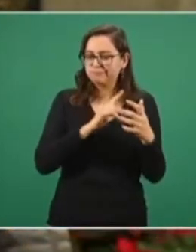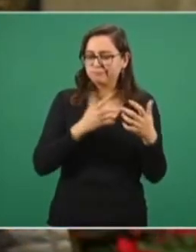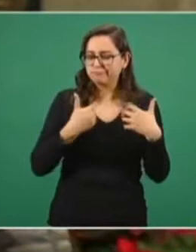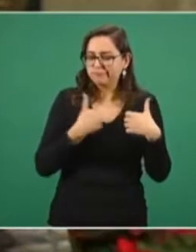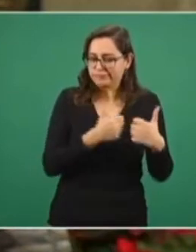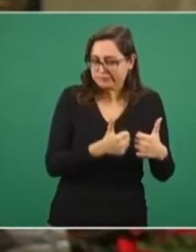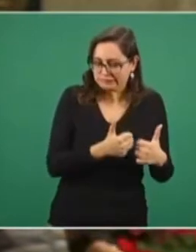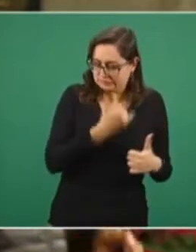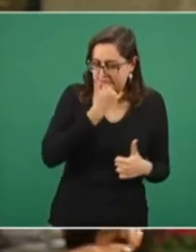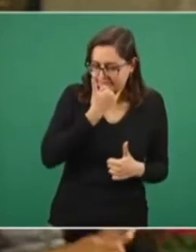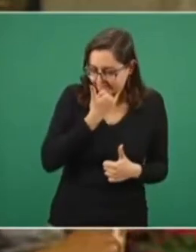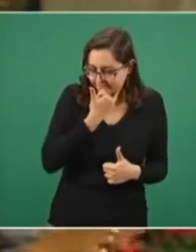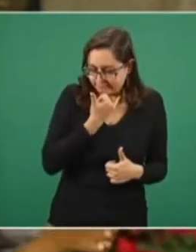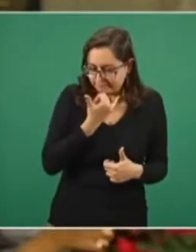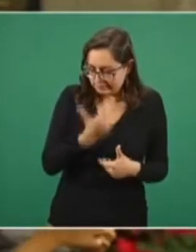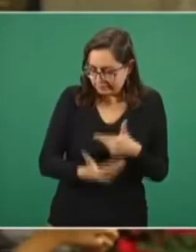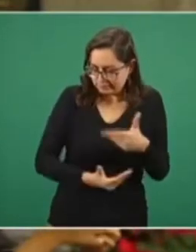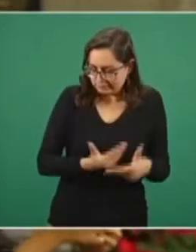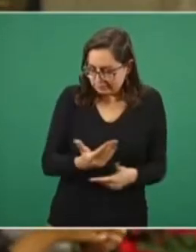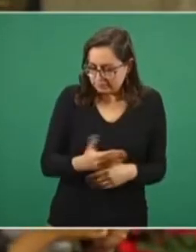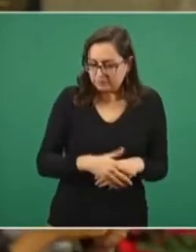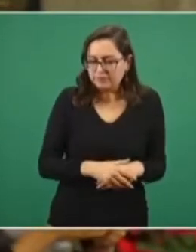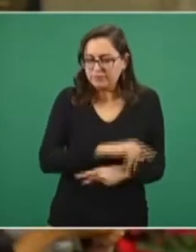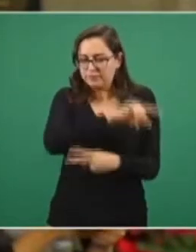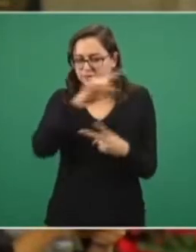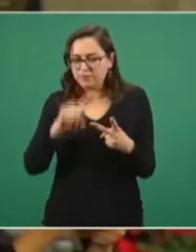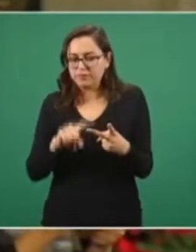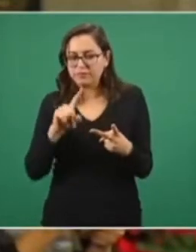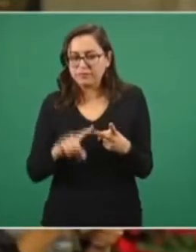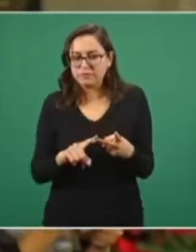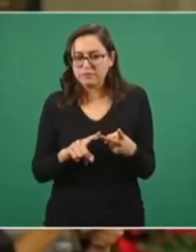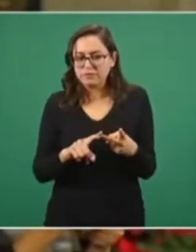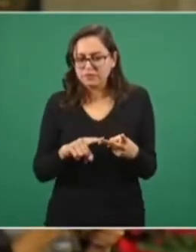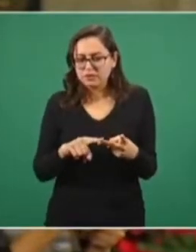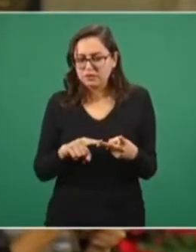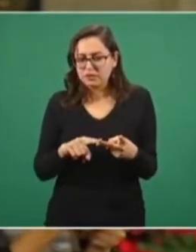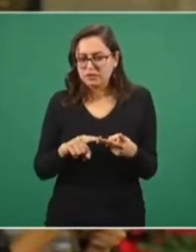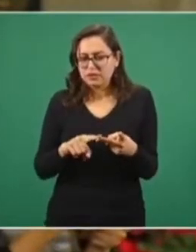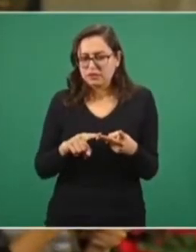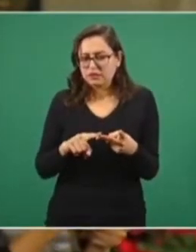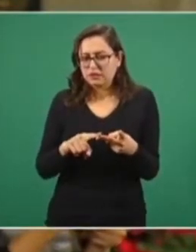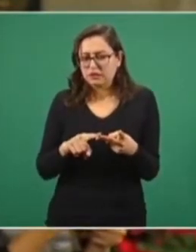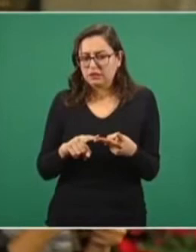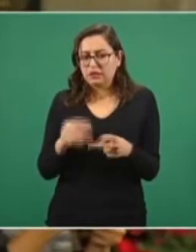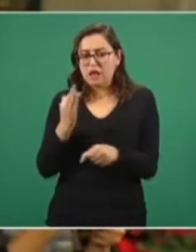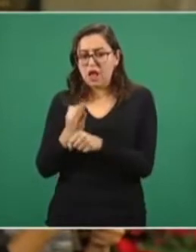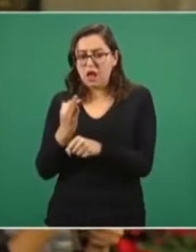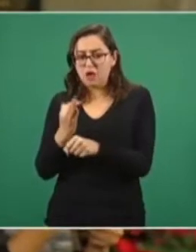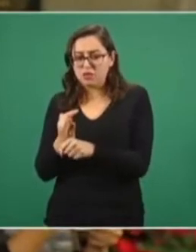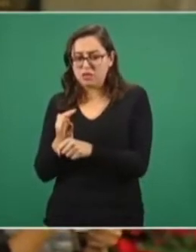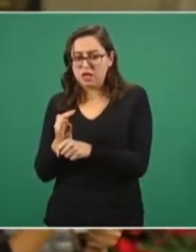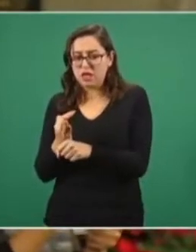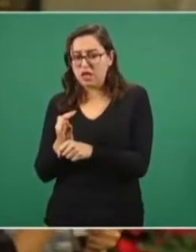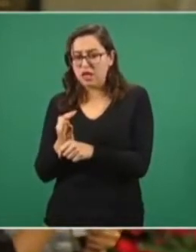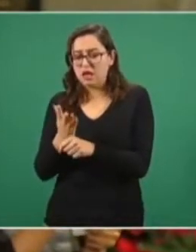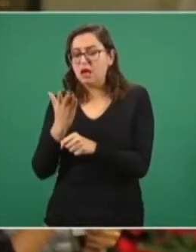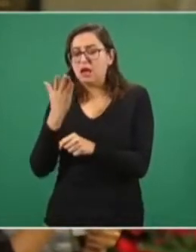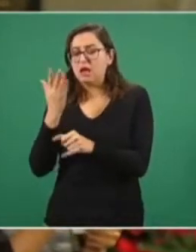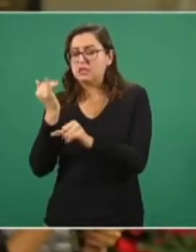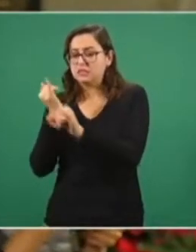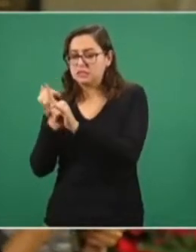Ha sido, ahorita usted, doctor, ha sido usted muy atacado en redes sociales precisamente por este viaje